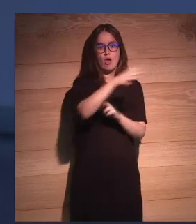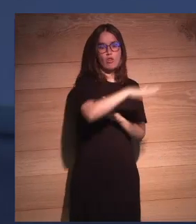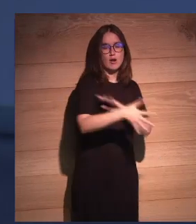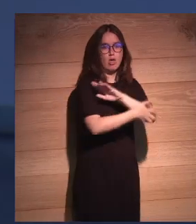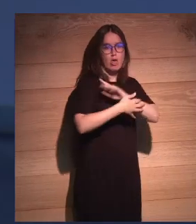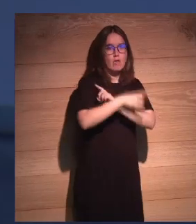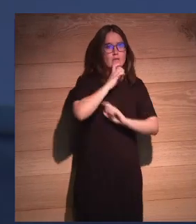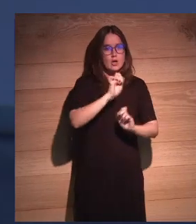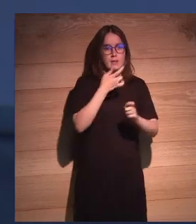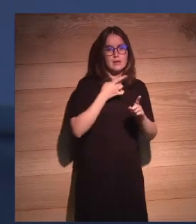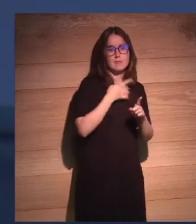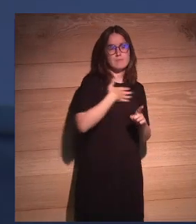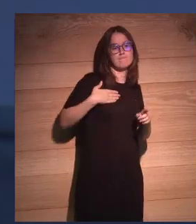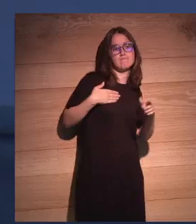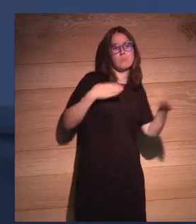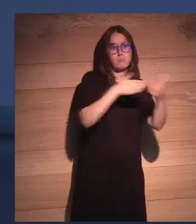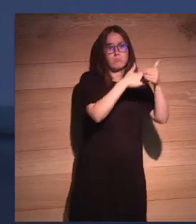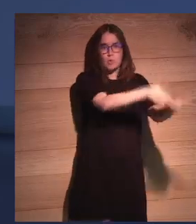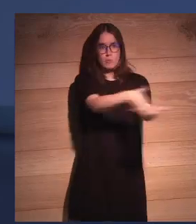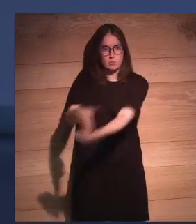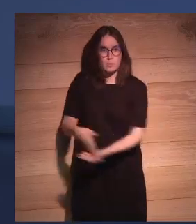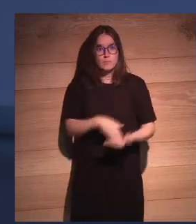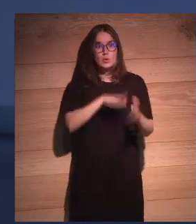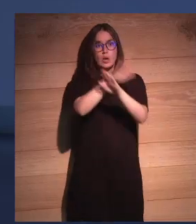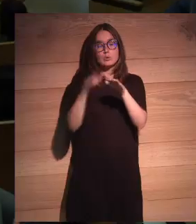más difíciles. Y por último, la calidad.